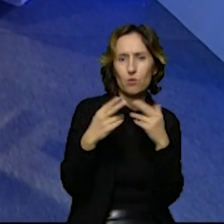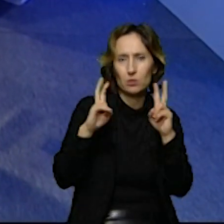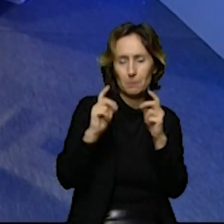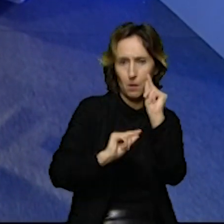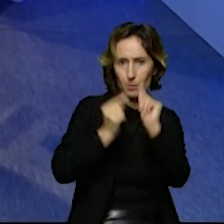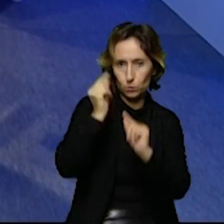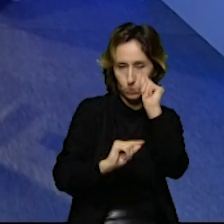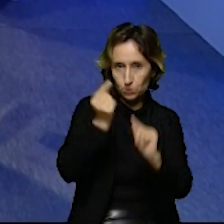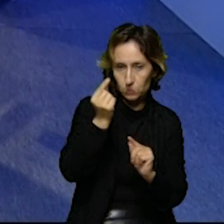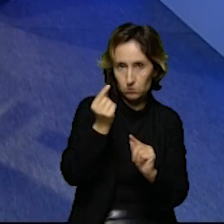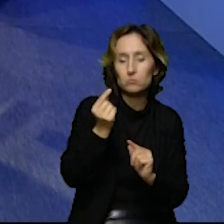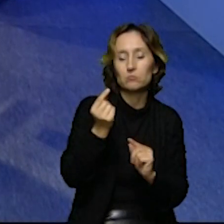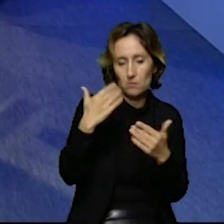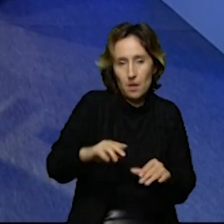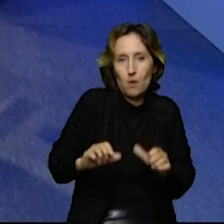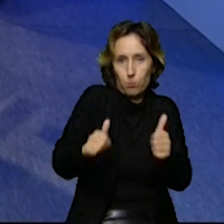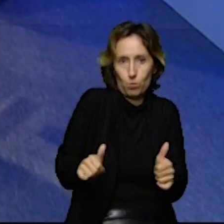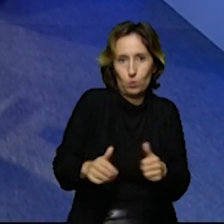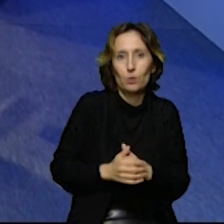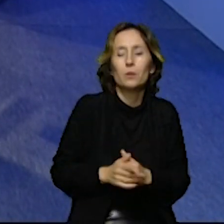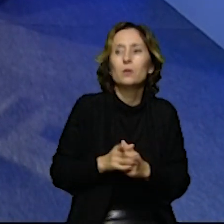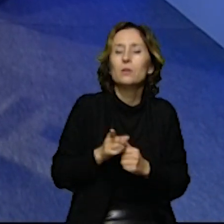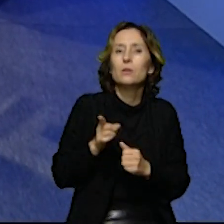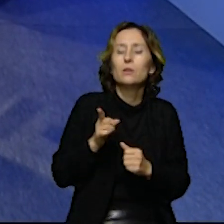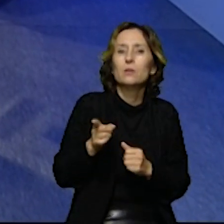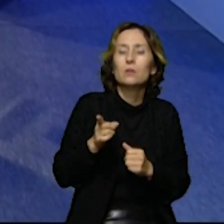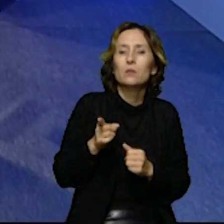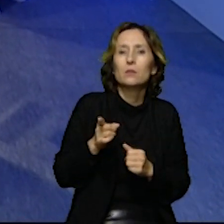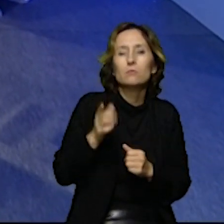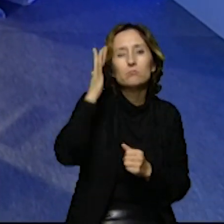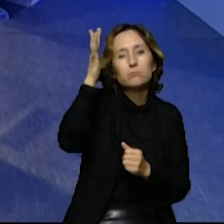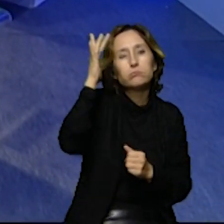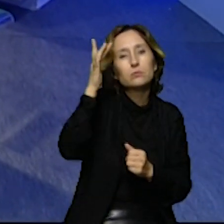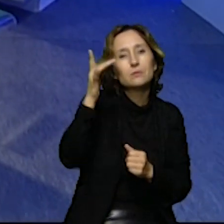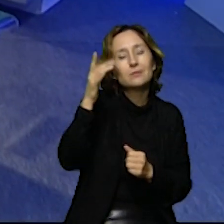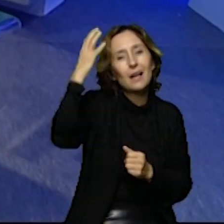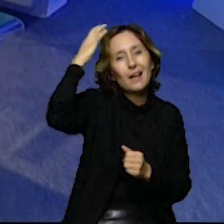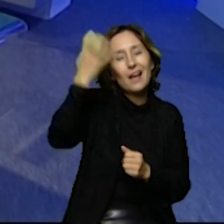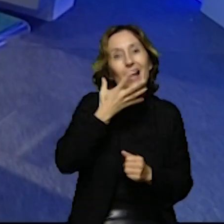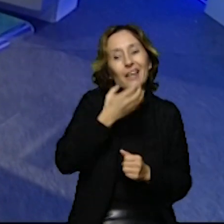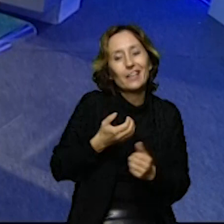que ya está en marcha. ¿Qué es lo que quiere usted en una hipotética carta a los Reyes Magos?